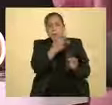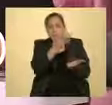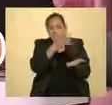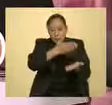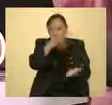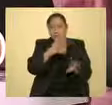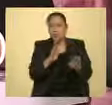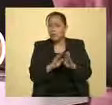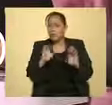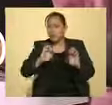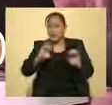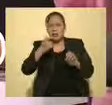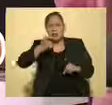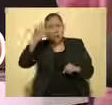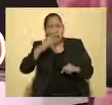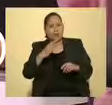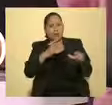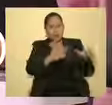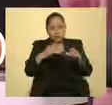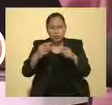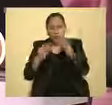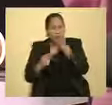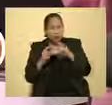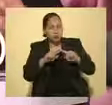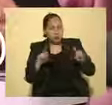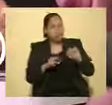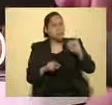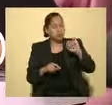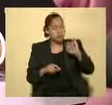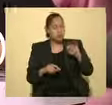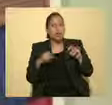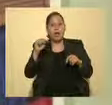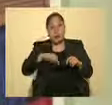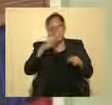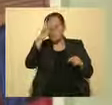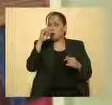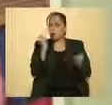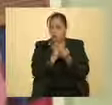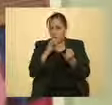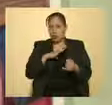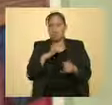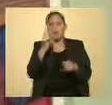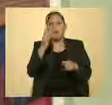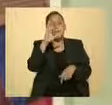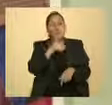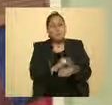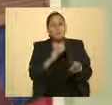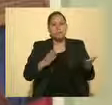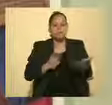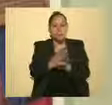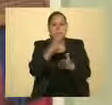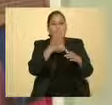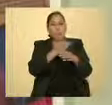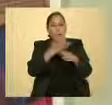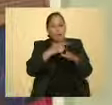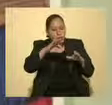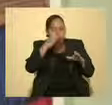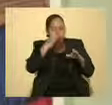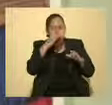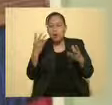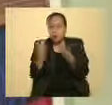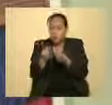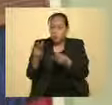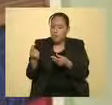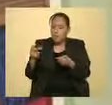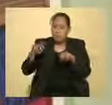pero así súper caro, gourmet y toda la cosa. Y de hecho, aquí también hay algunos en los cuales te permiten, en cafeterías también, en las que te permiten estar con